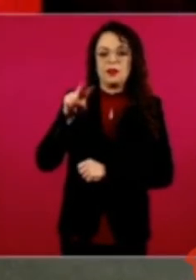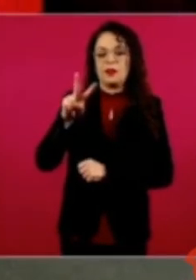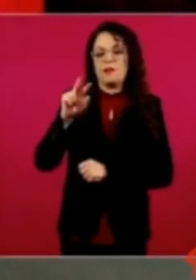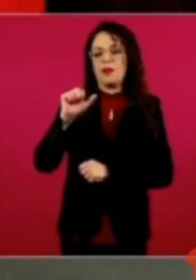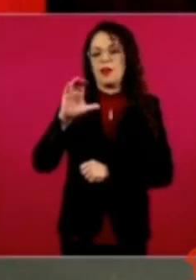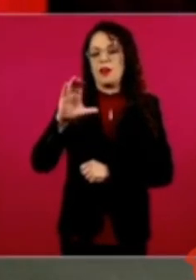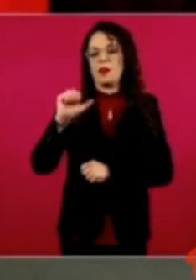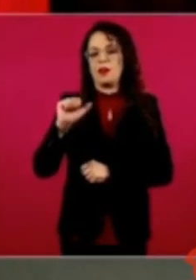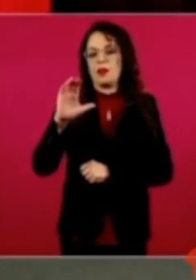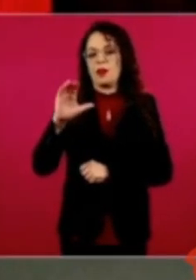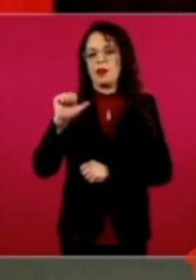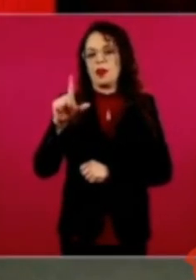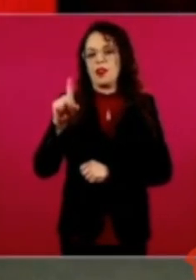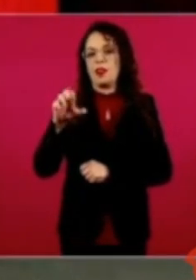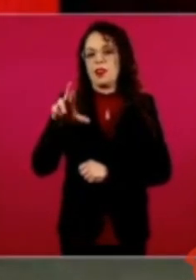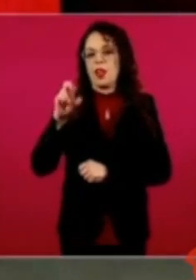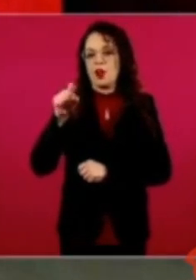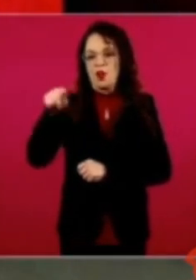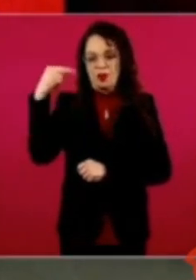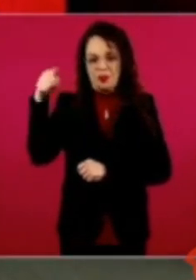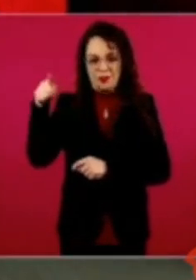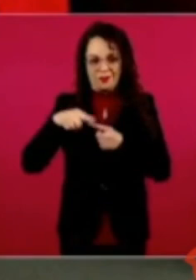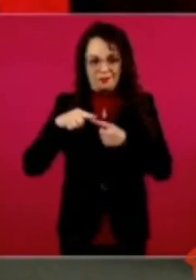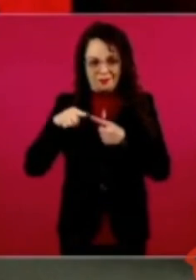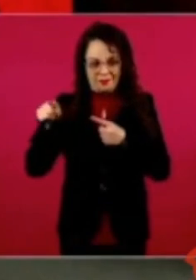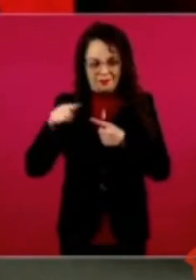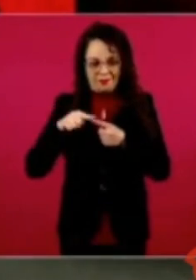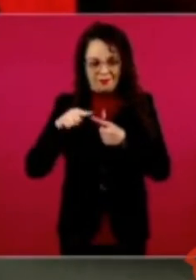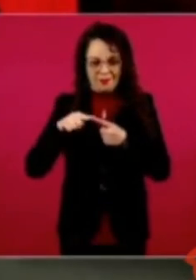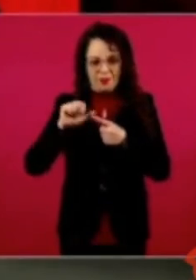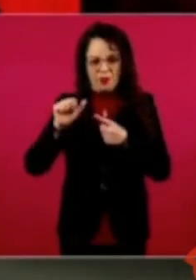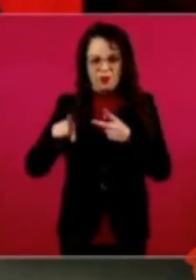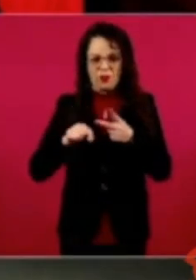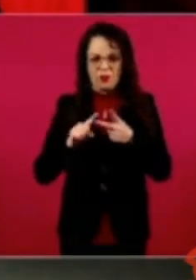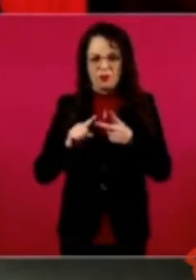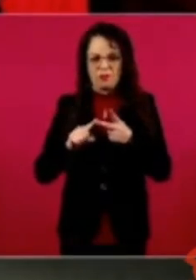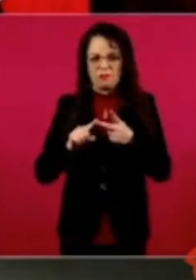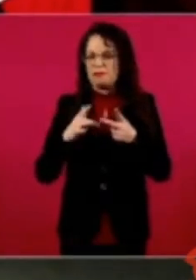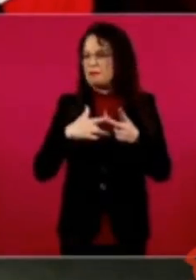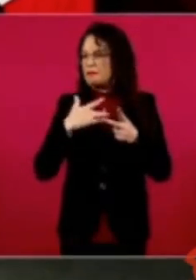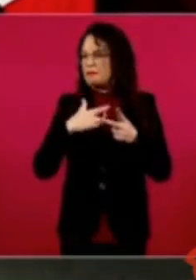era el dirigente y el otro, ahora voy a recordarlo,